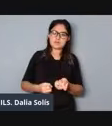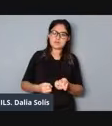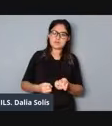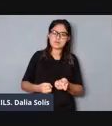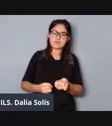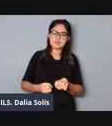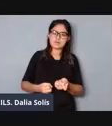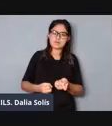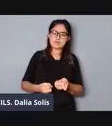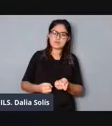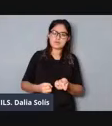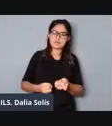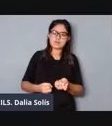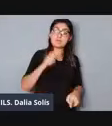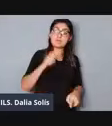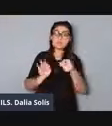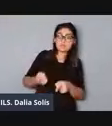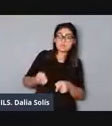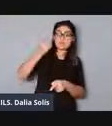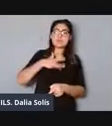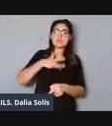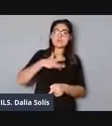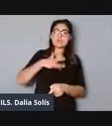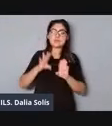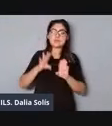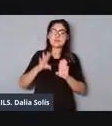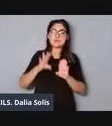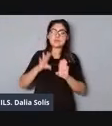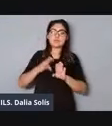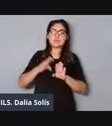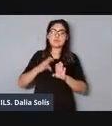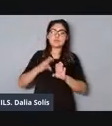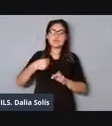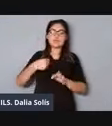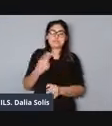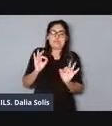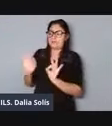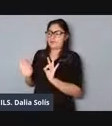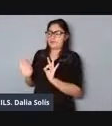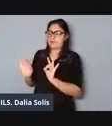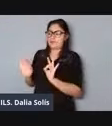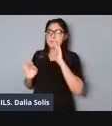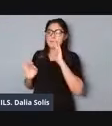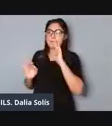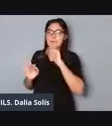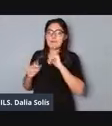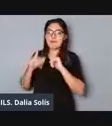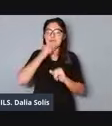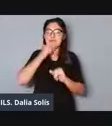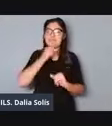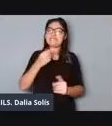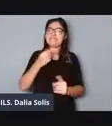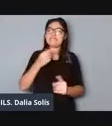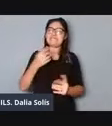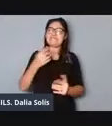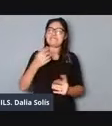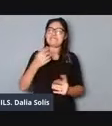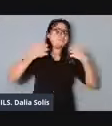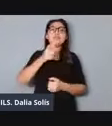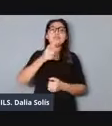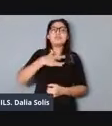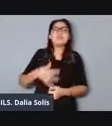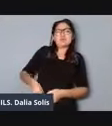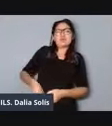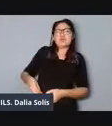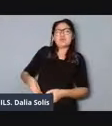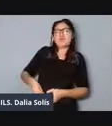¿no? Donde más bien lo que nos genera culpa no es hacerle daño a alguien, sino es no cumplir con nuestros